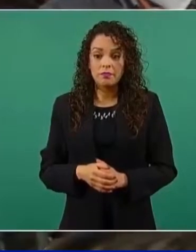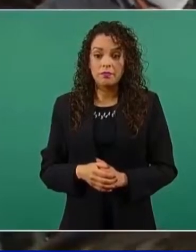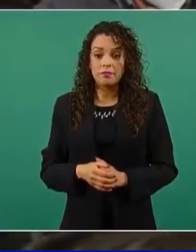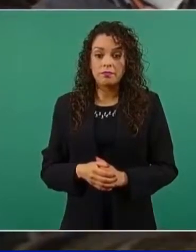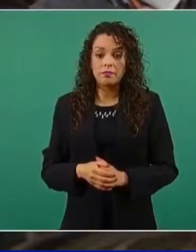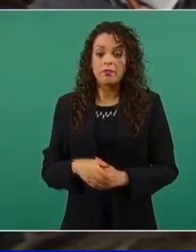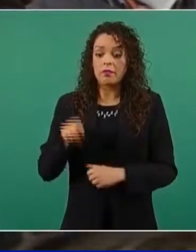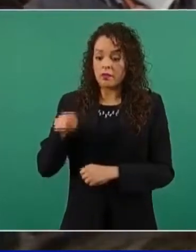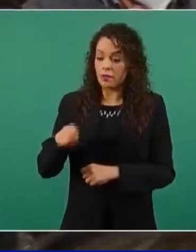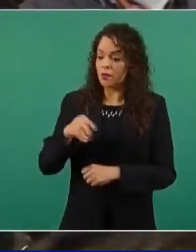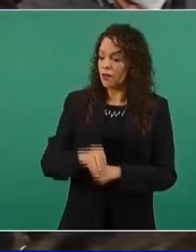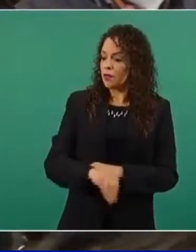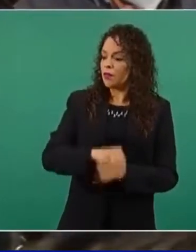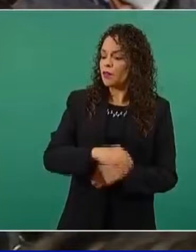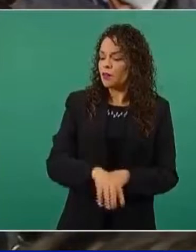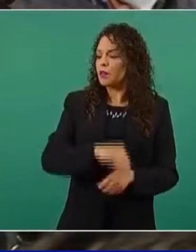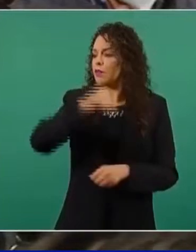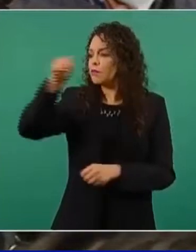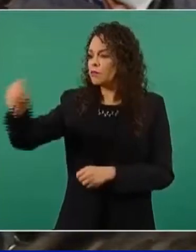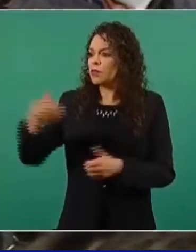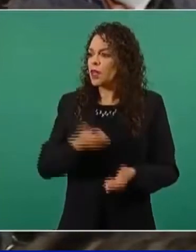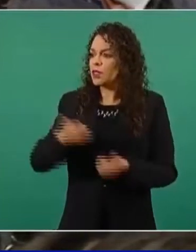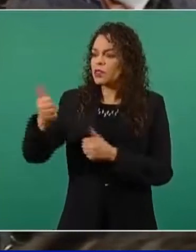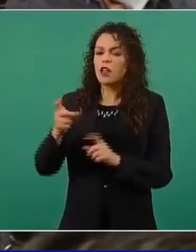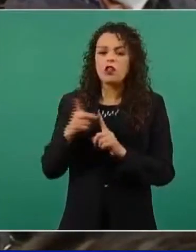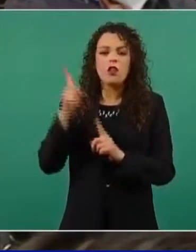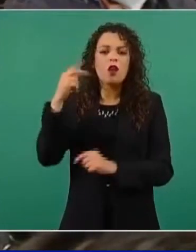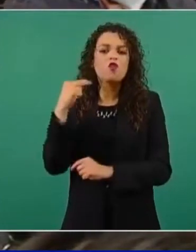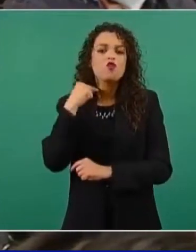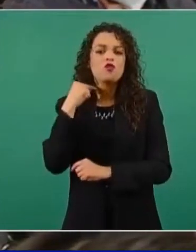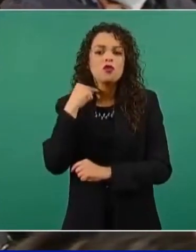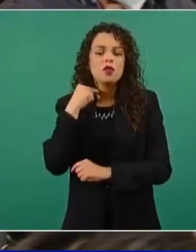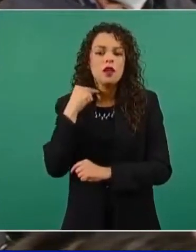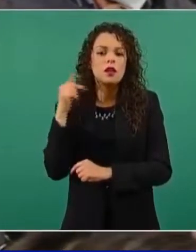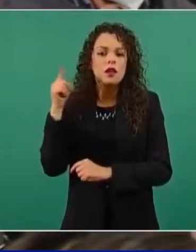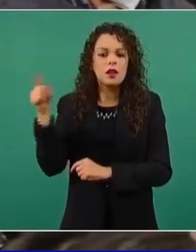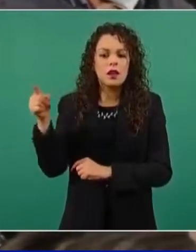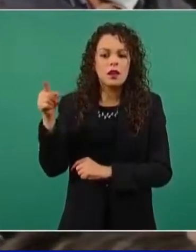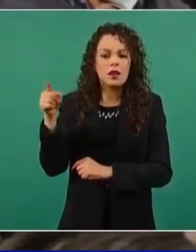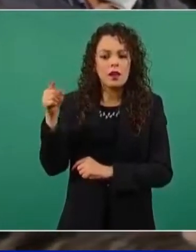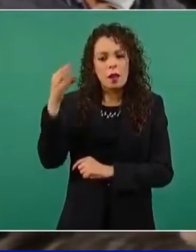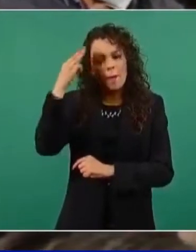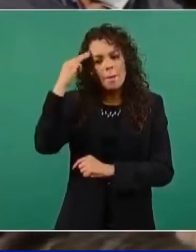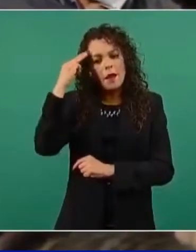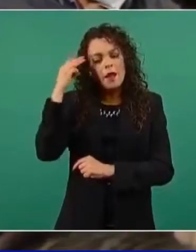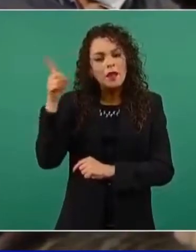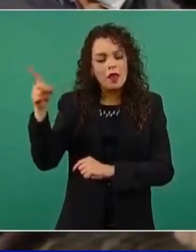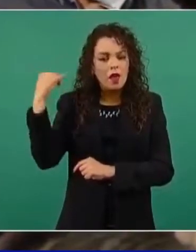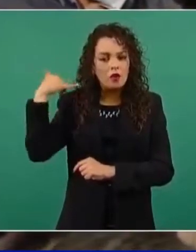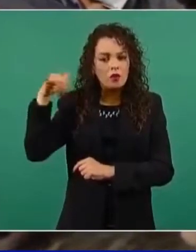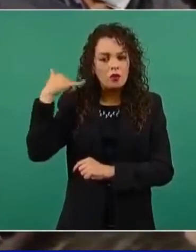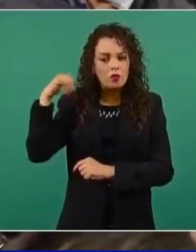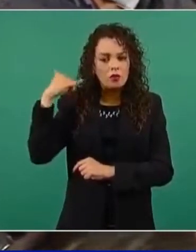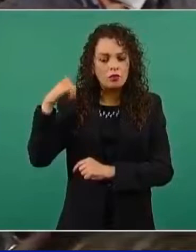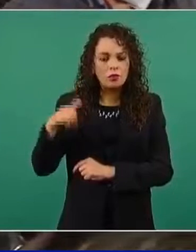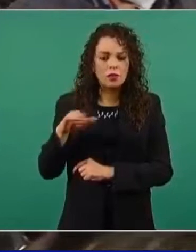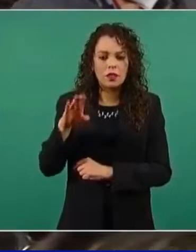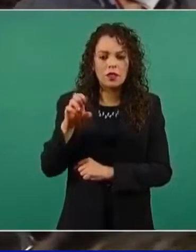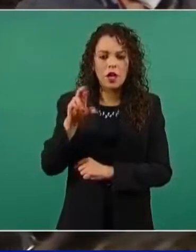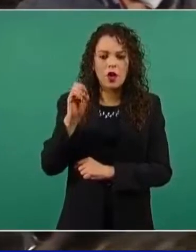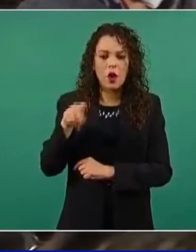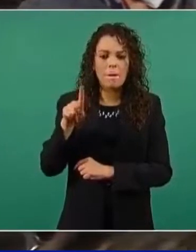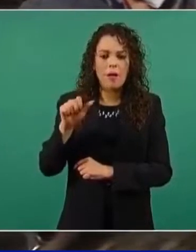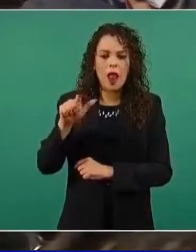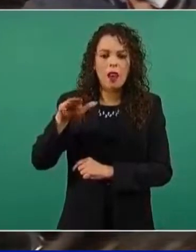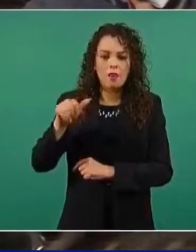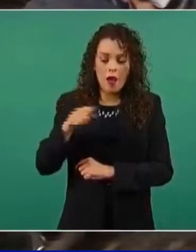a la notaría, una notaría en Mérida, Yucatán, del notario Rodolfo Cerón Palma.